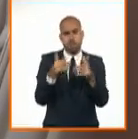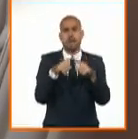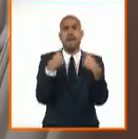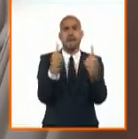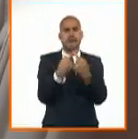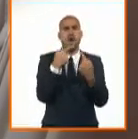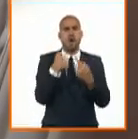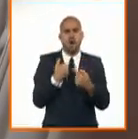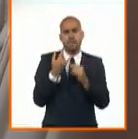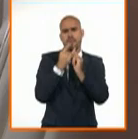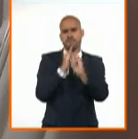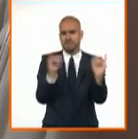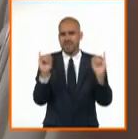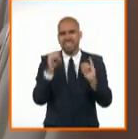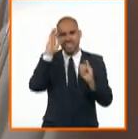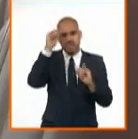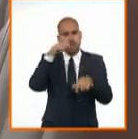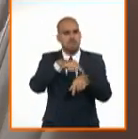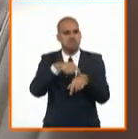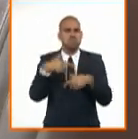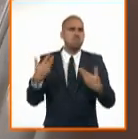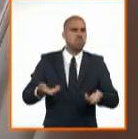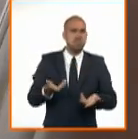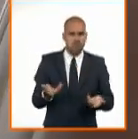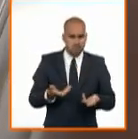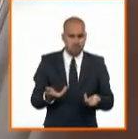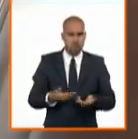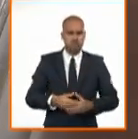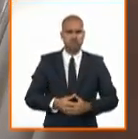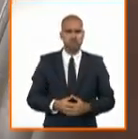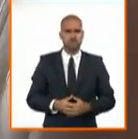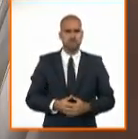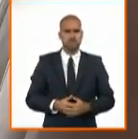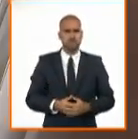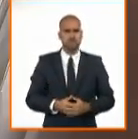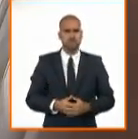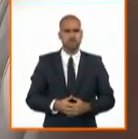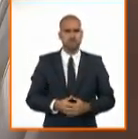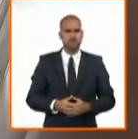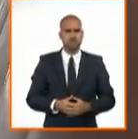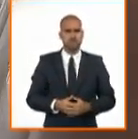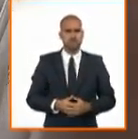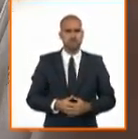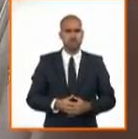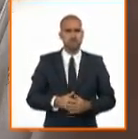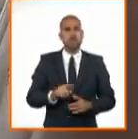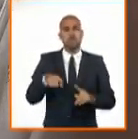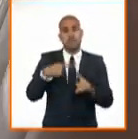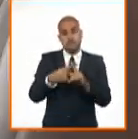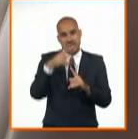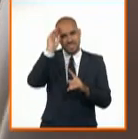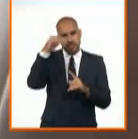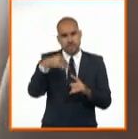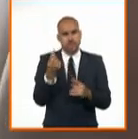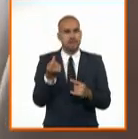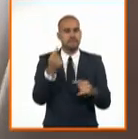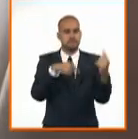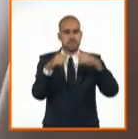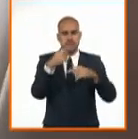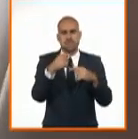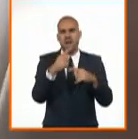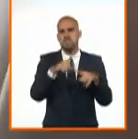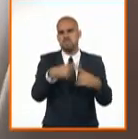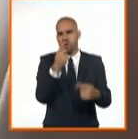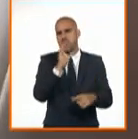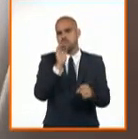en que en que estamos y cuáles son las principales pueden hacer incidencia a las principales causas a